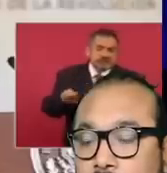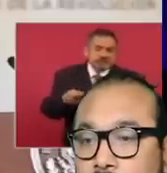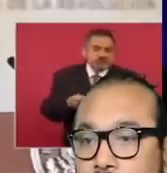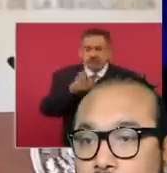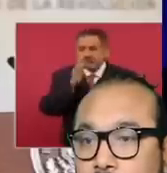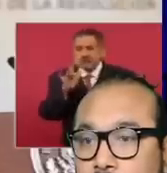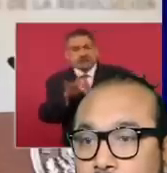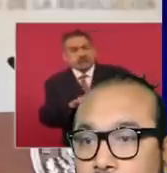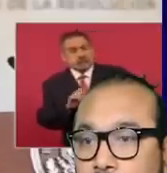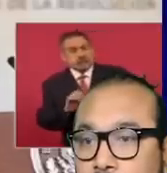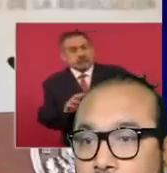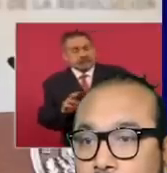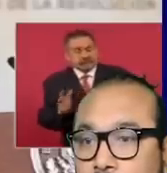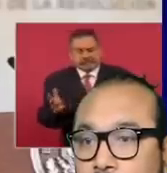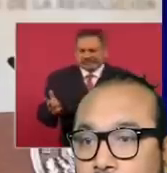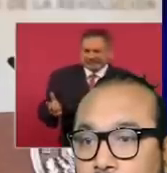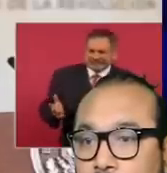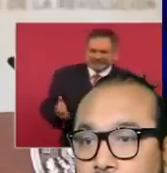Intocables